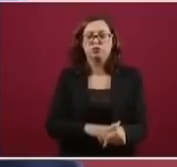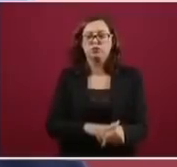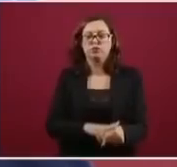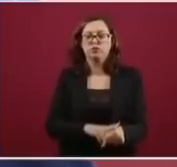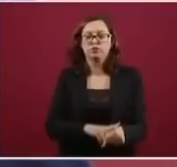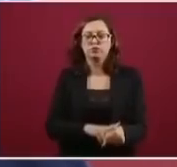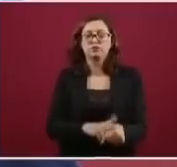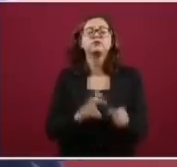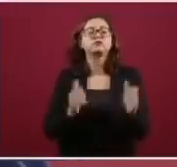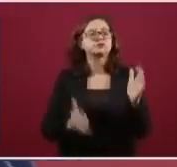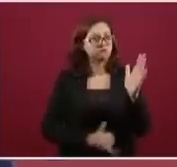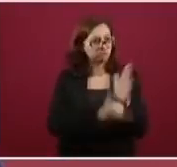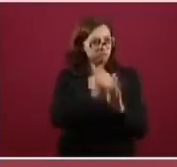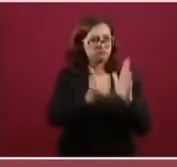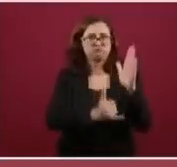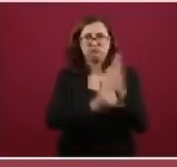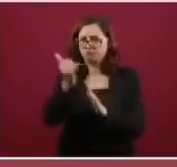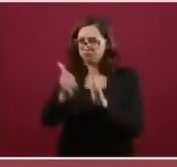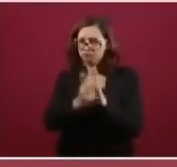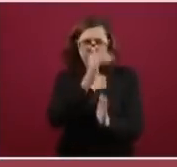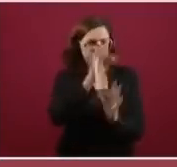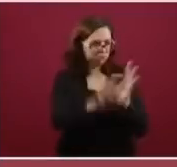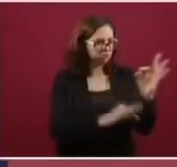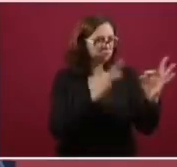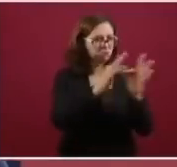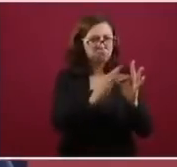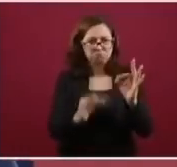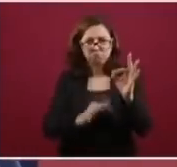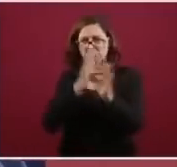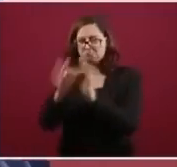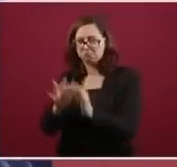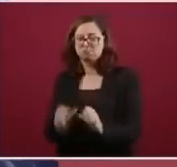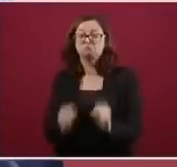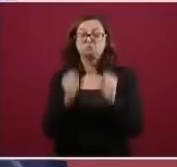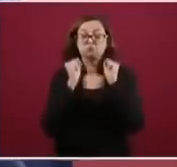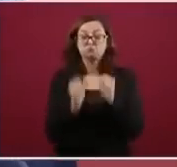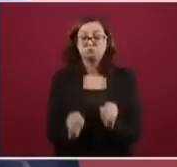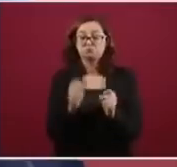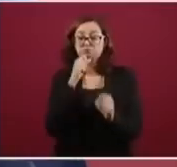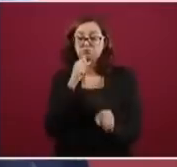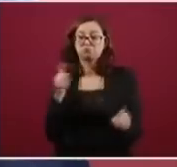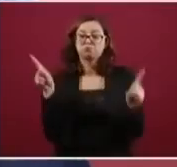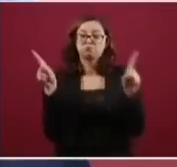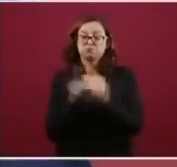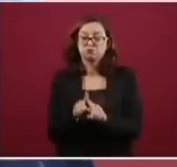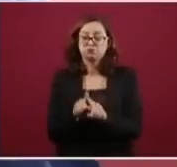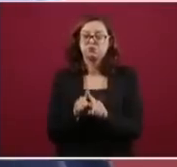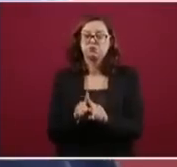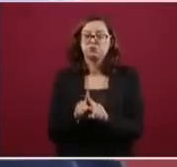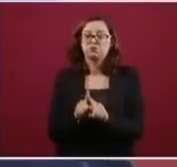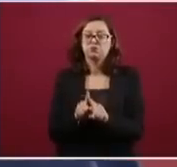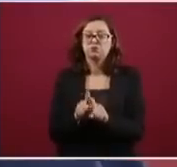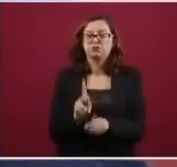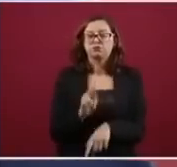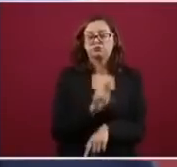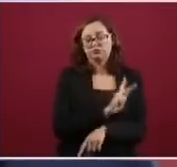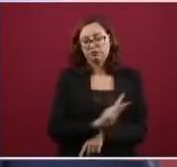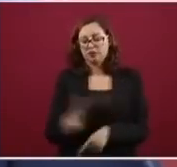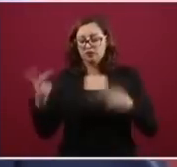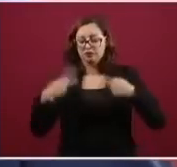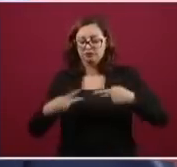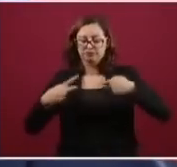está garantizado y es un compromiso iniciar el programa de basificación de todos los